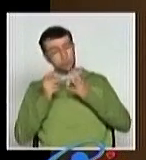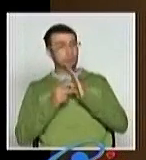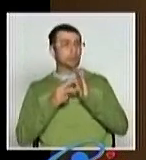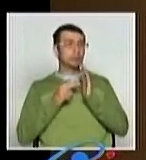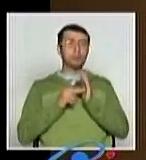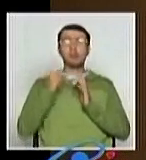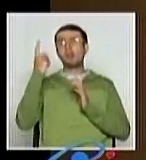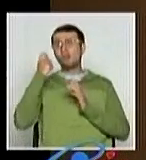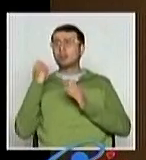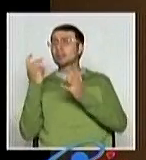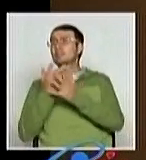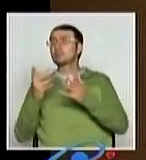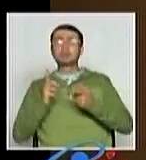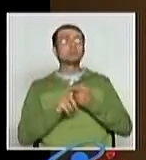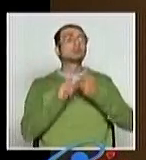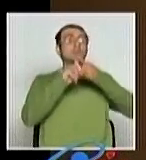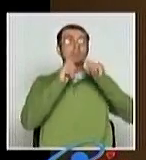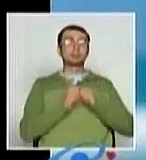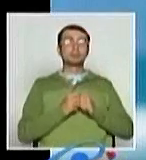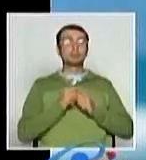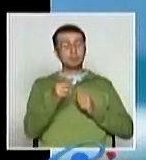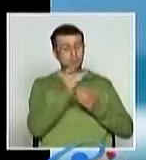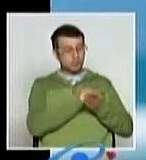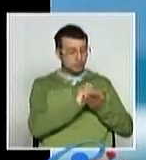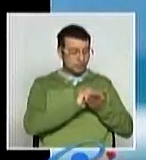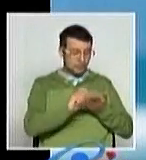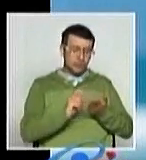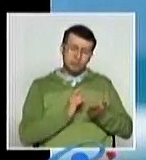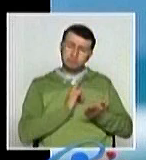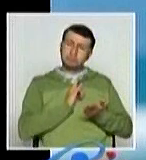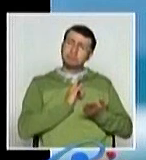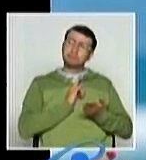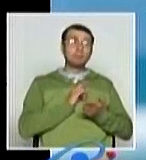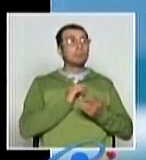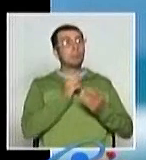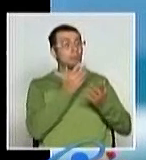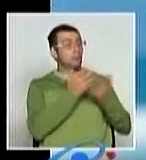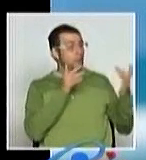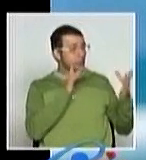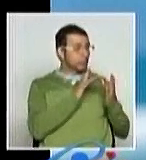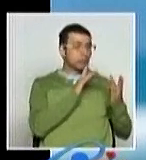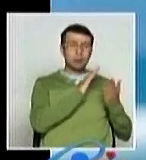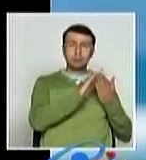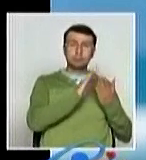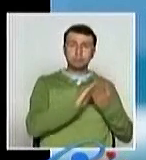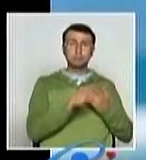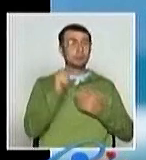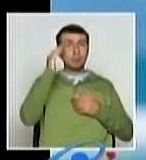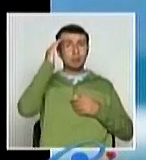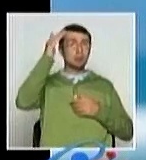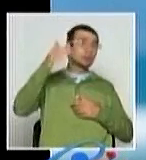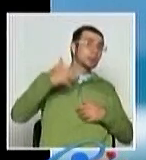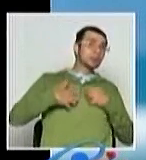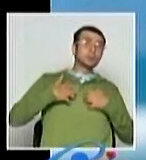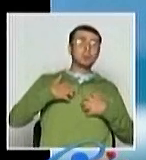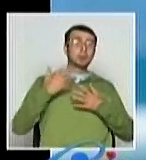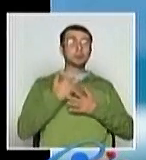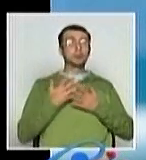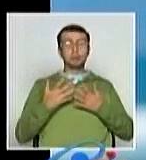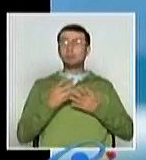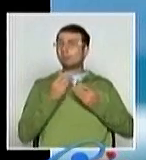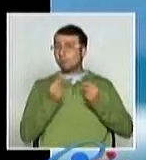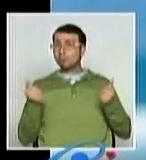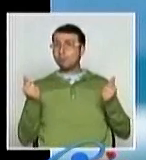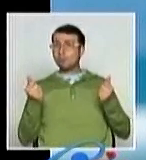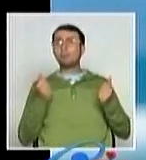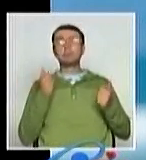positivas El Diario del bienestar las técnicas del perdón las técnicas de la esperanza cómo me ve al futuro todo eso lo que hace es